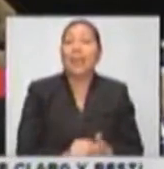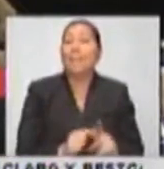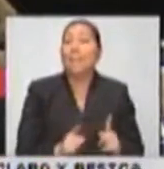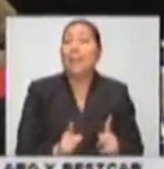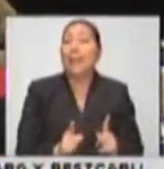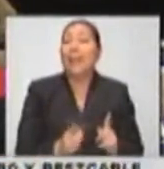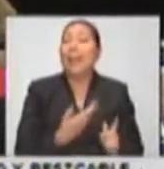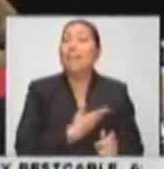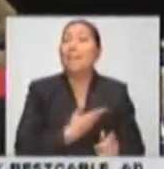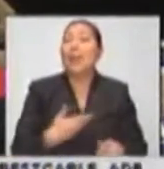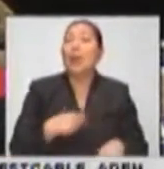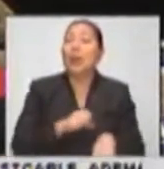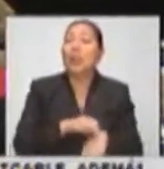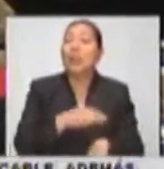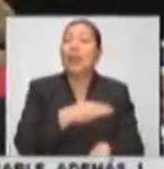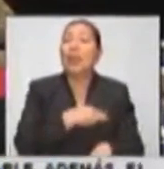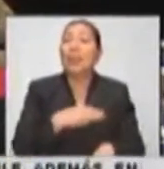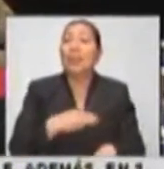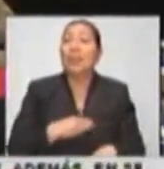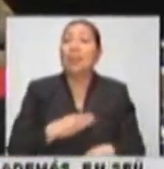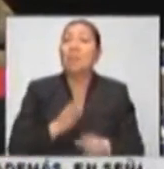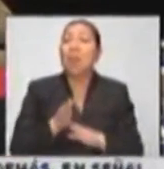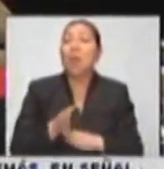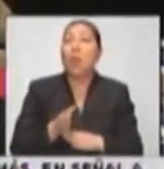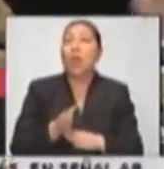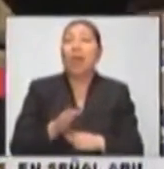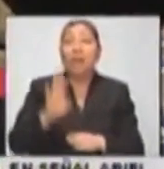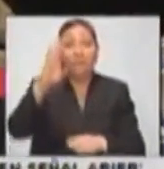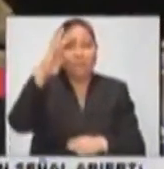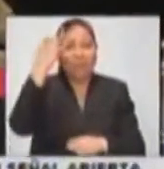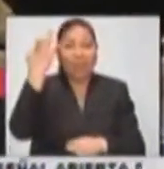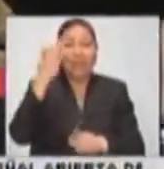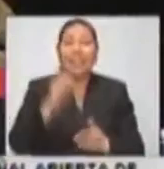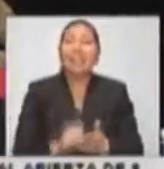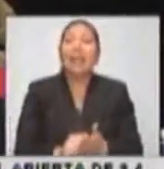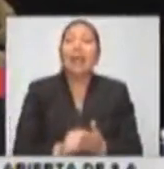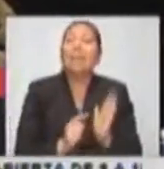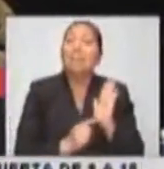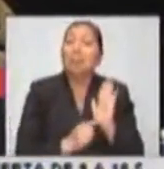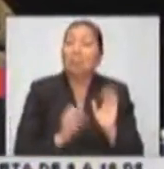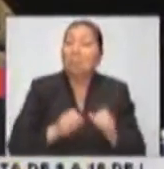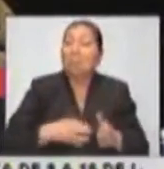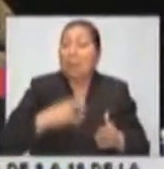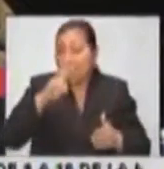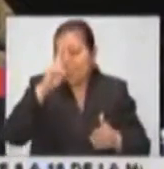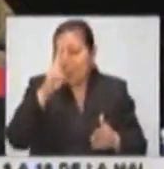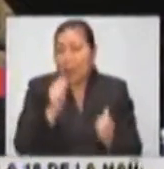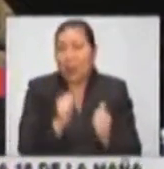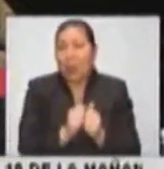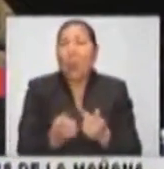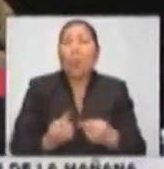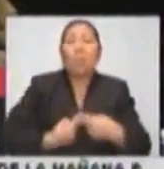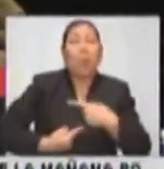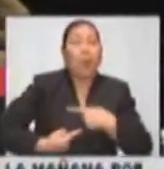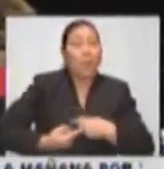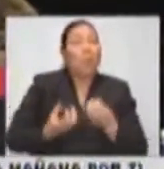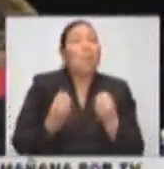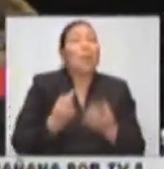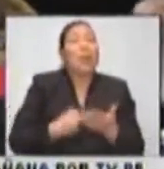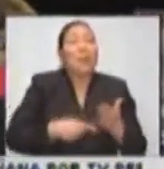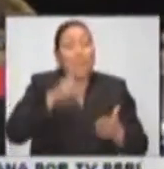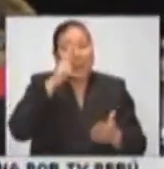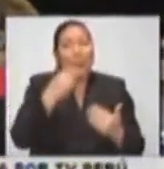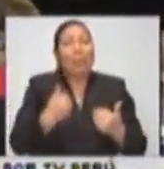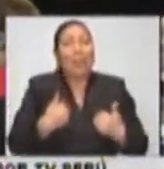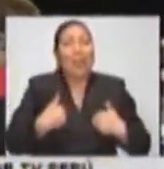El presidente del Consejo de Ministros asistió en París en enero a este consejo y presentó la posición de Perú y volvió a señalar por qué Perú